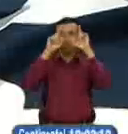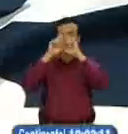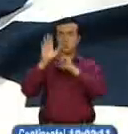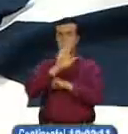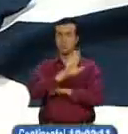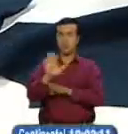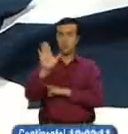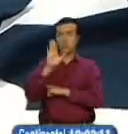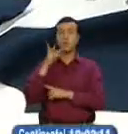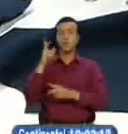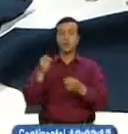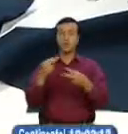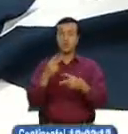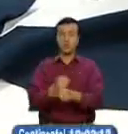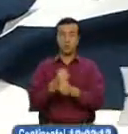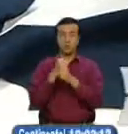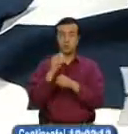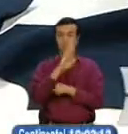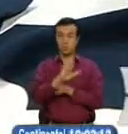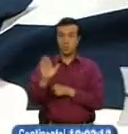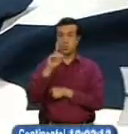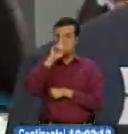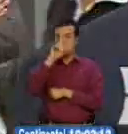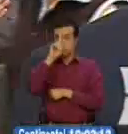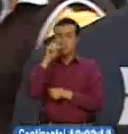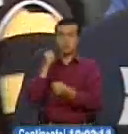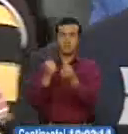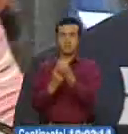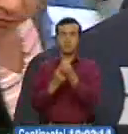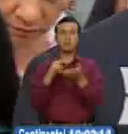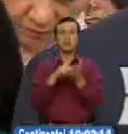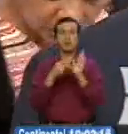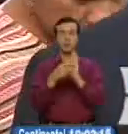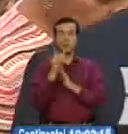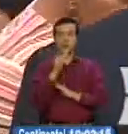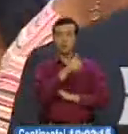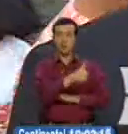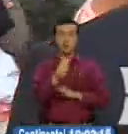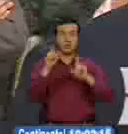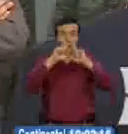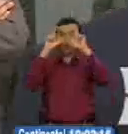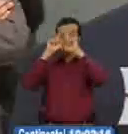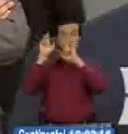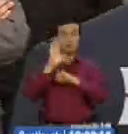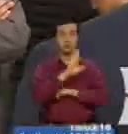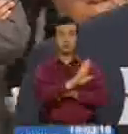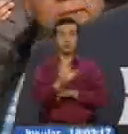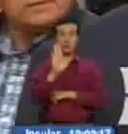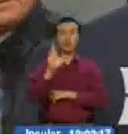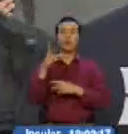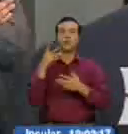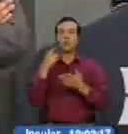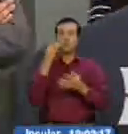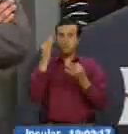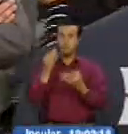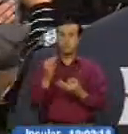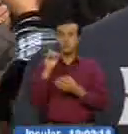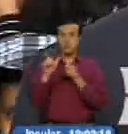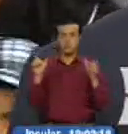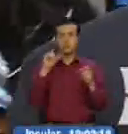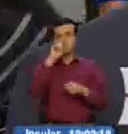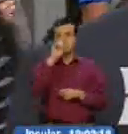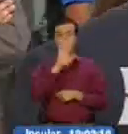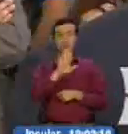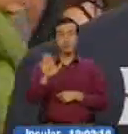que contraten seguros de salud para sus trabajadores. El incentivo es para que las empresas puedan contratar a favor de sus